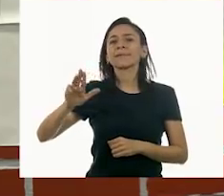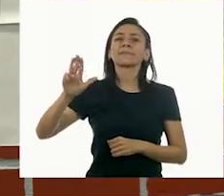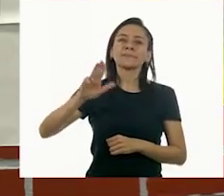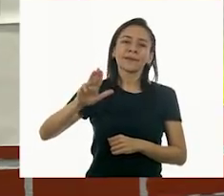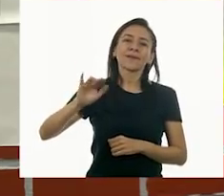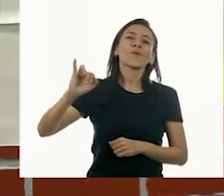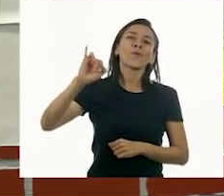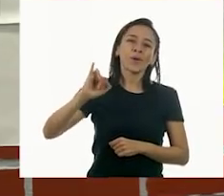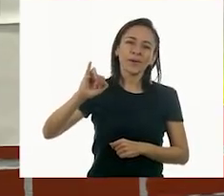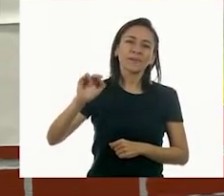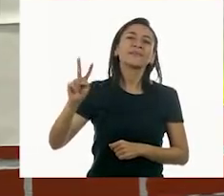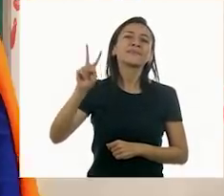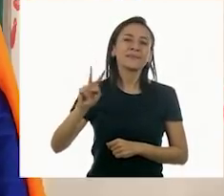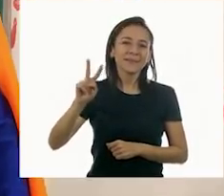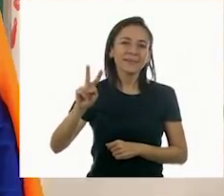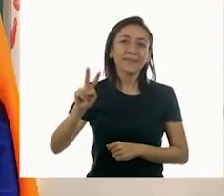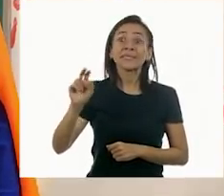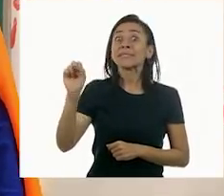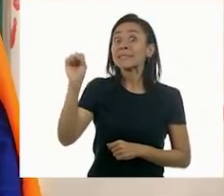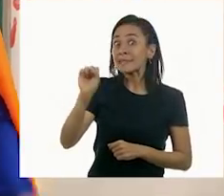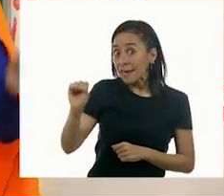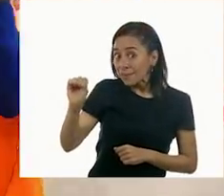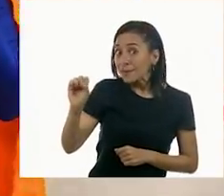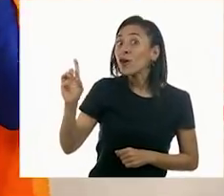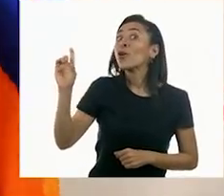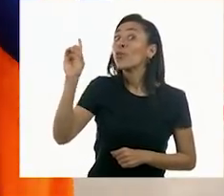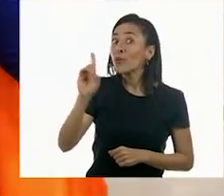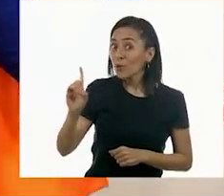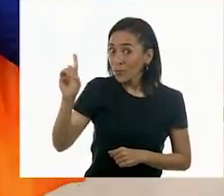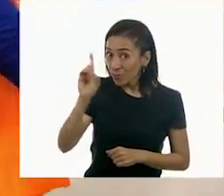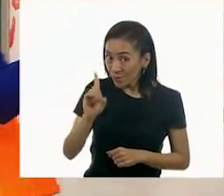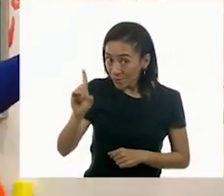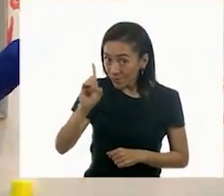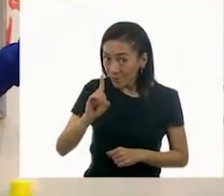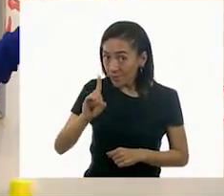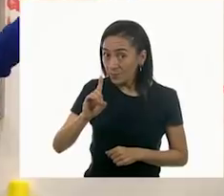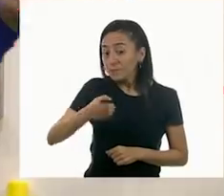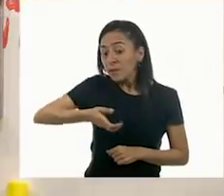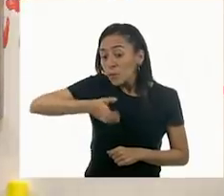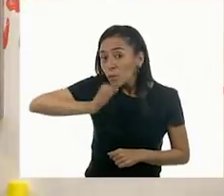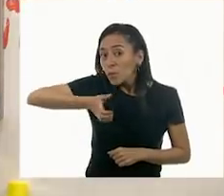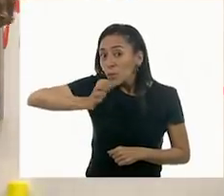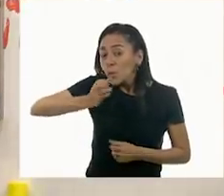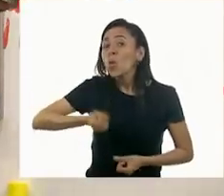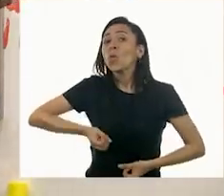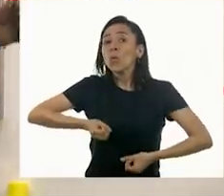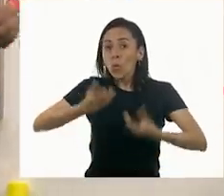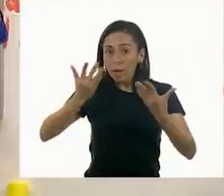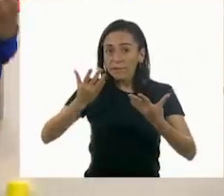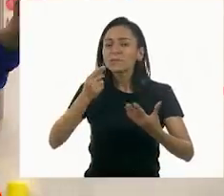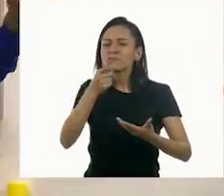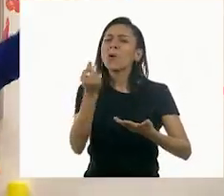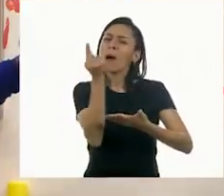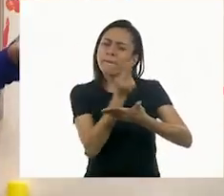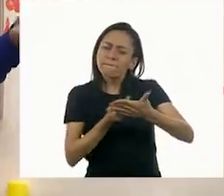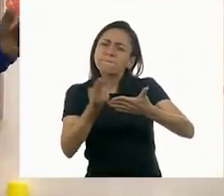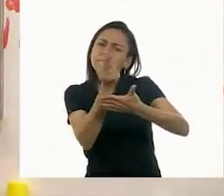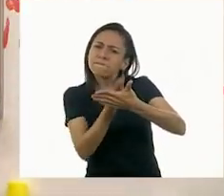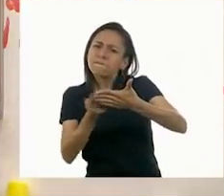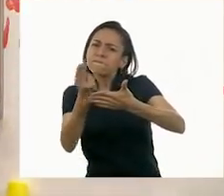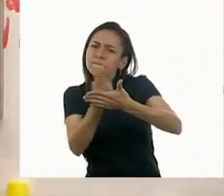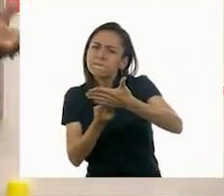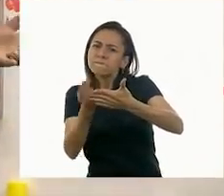jueves, viernes, sábado y domingo. Vas a ir dibujando cuántos vasos de agua